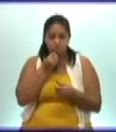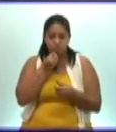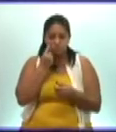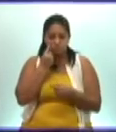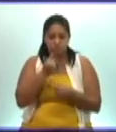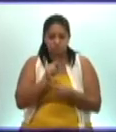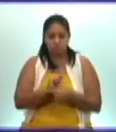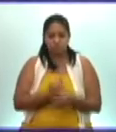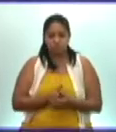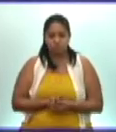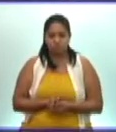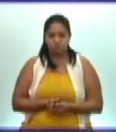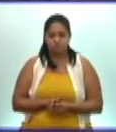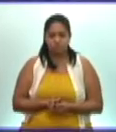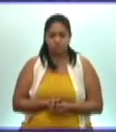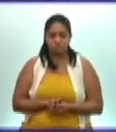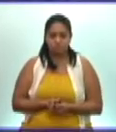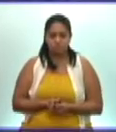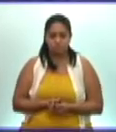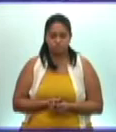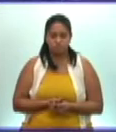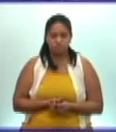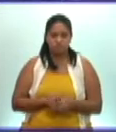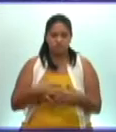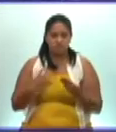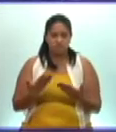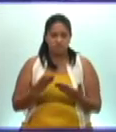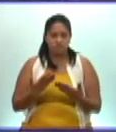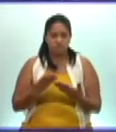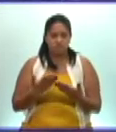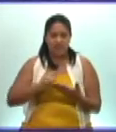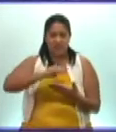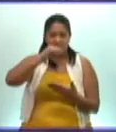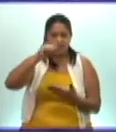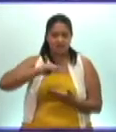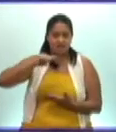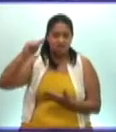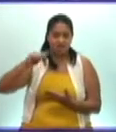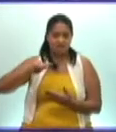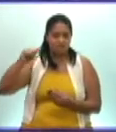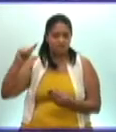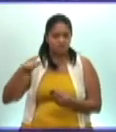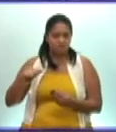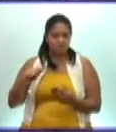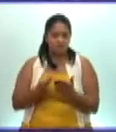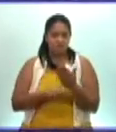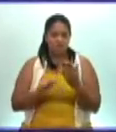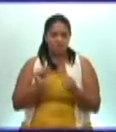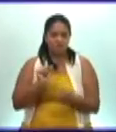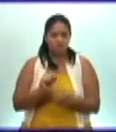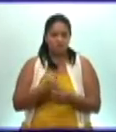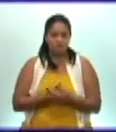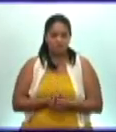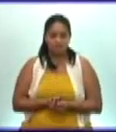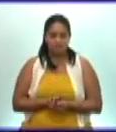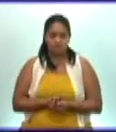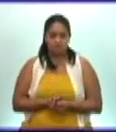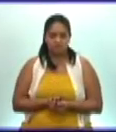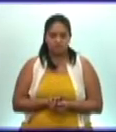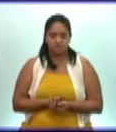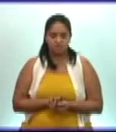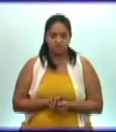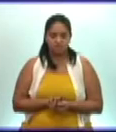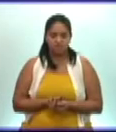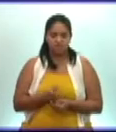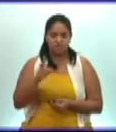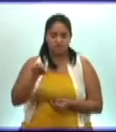¿Qué es? La radiación electromagnética. Estas ondas están distribuidas en un amplio espectro, desde los rayos gamma